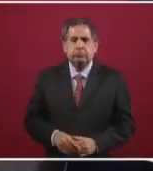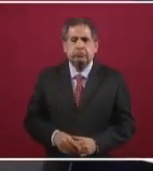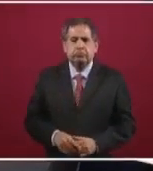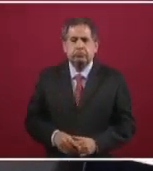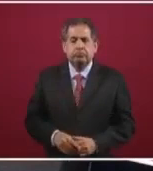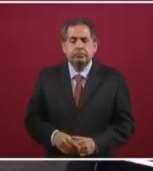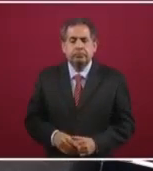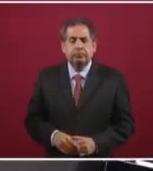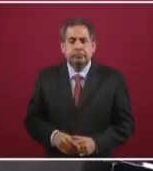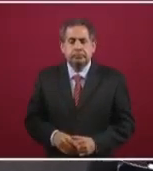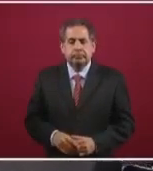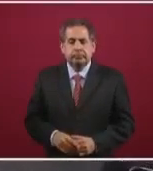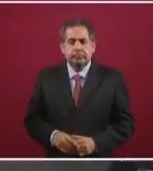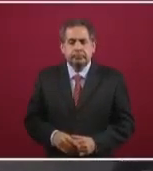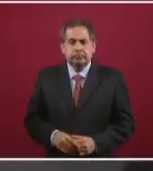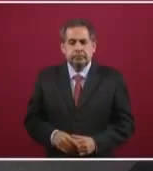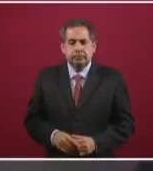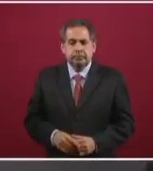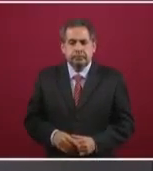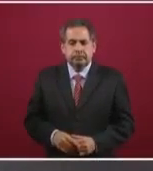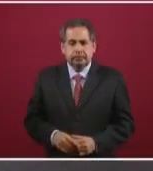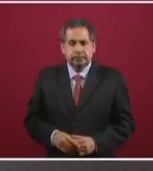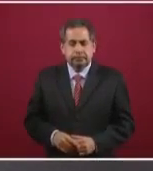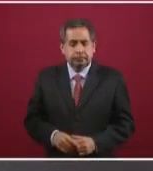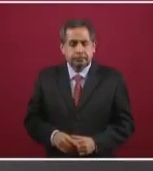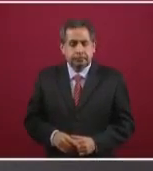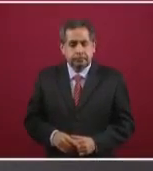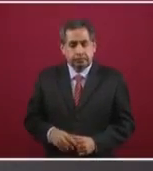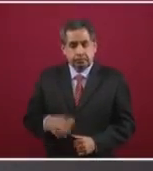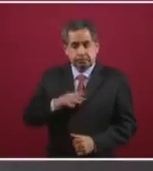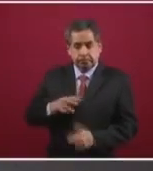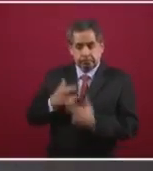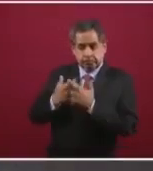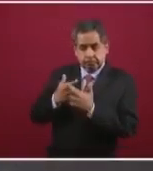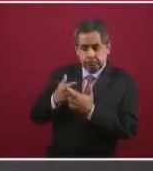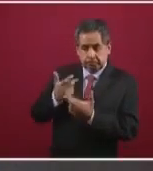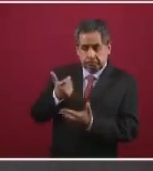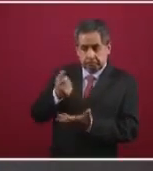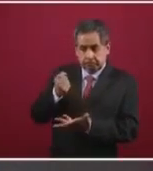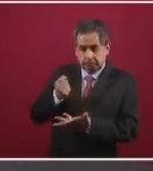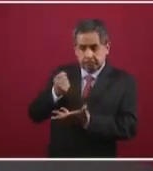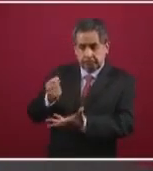Hay un fondo que se destina a la seguridad,